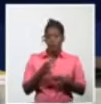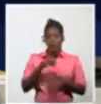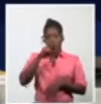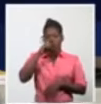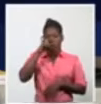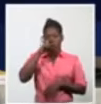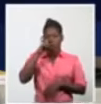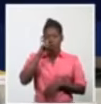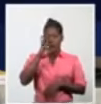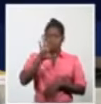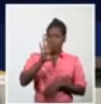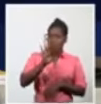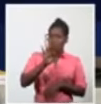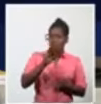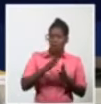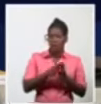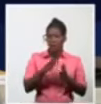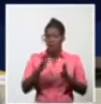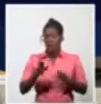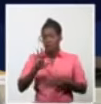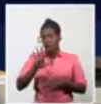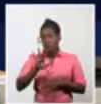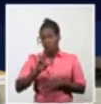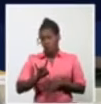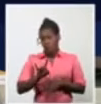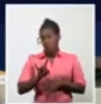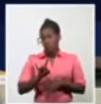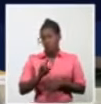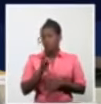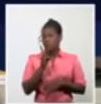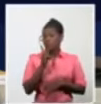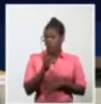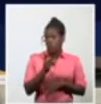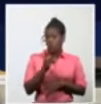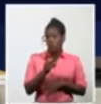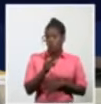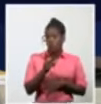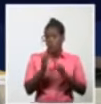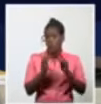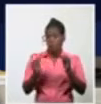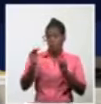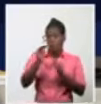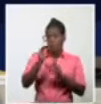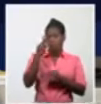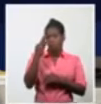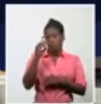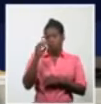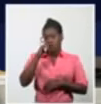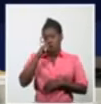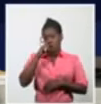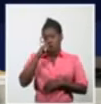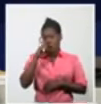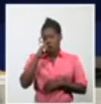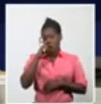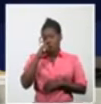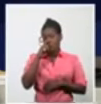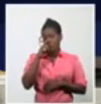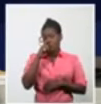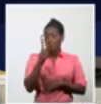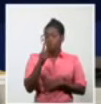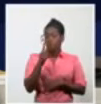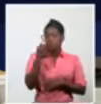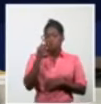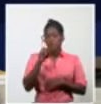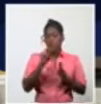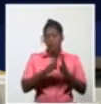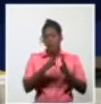años, 2 de 80 y más años y 2 de 70 a 79 años. Como ven,